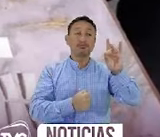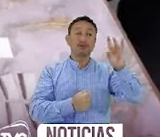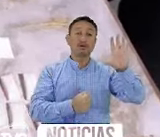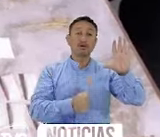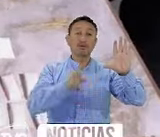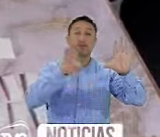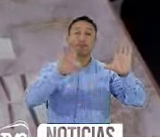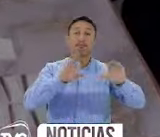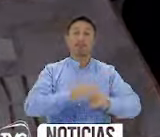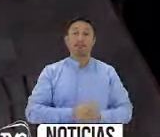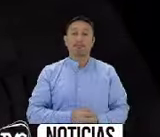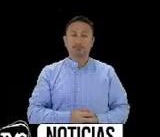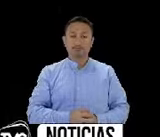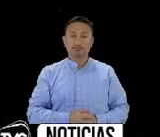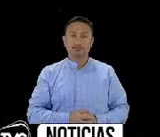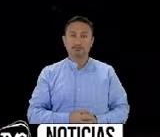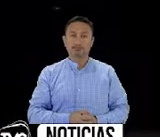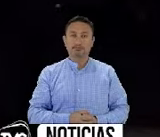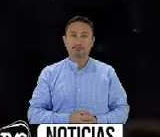incautadas.